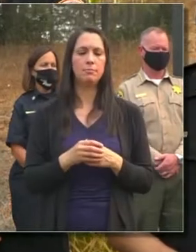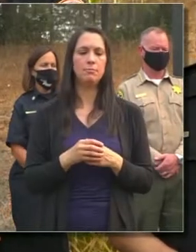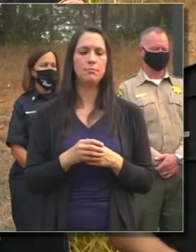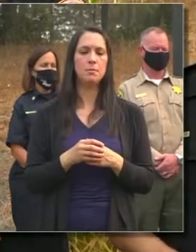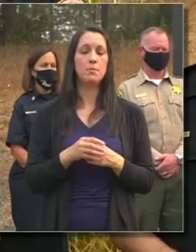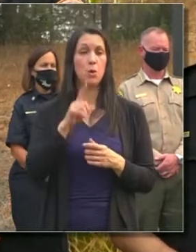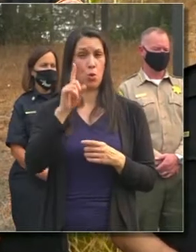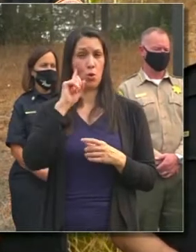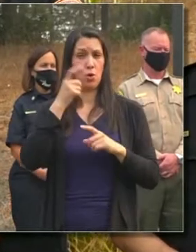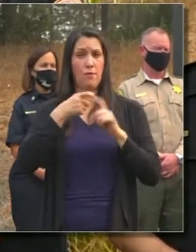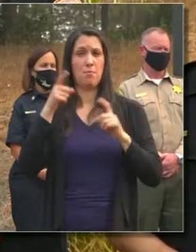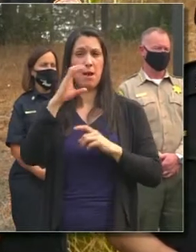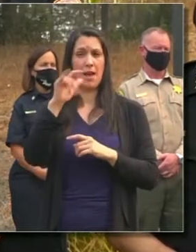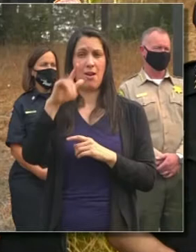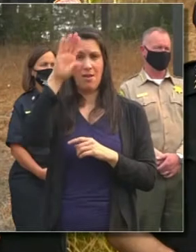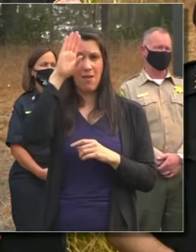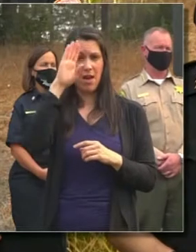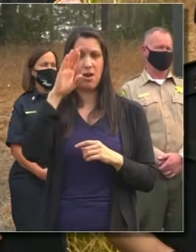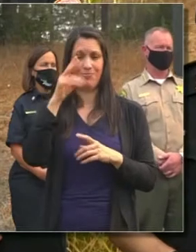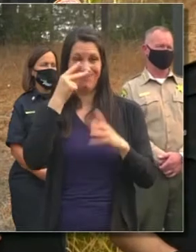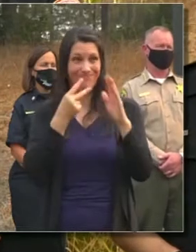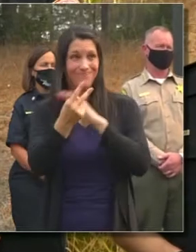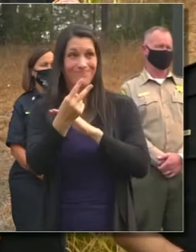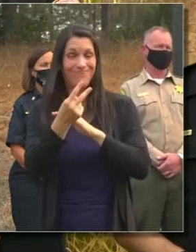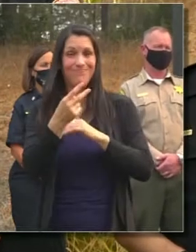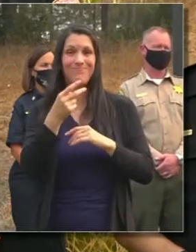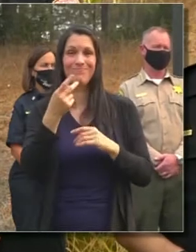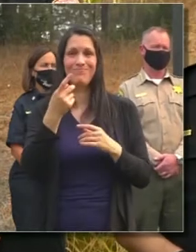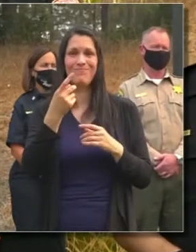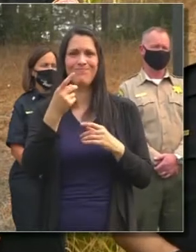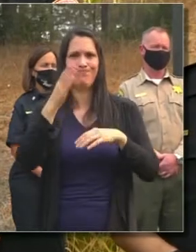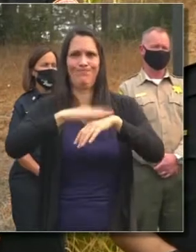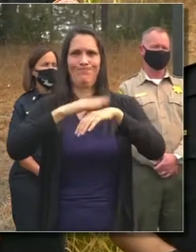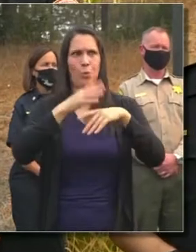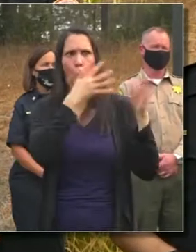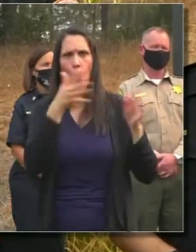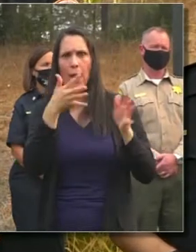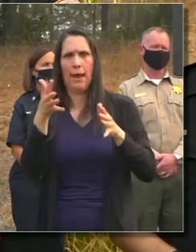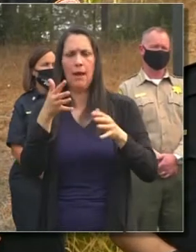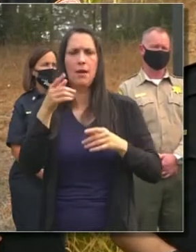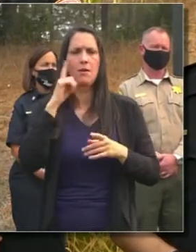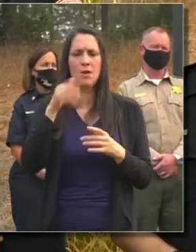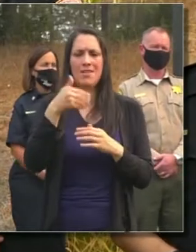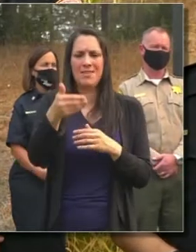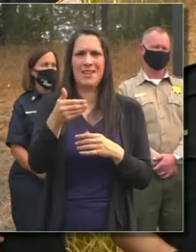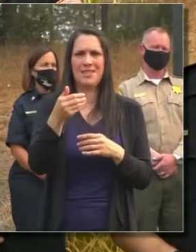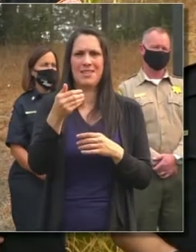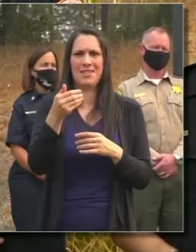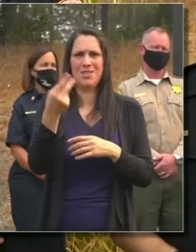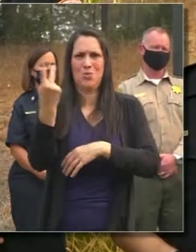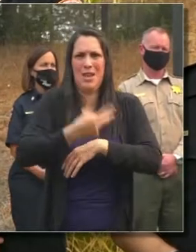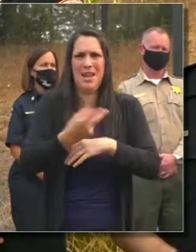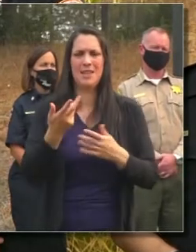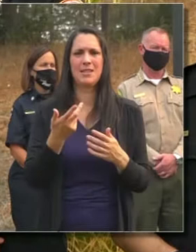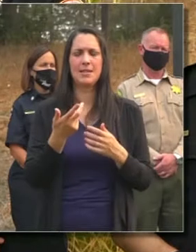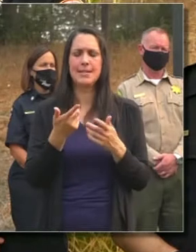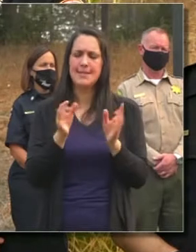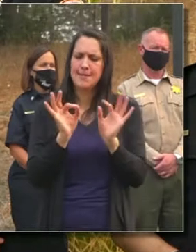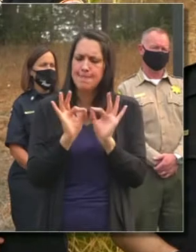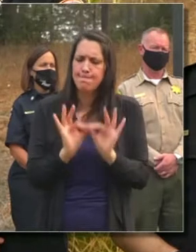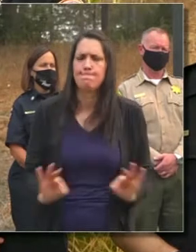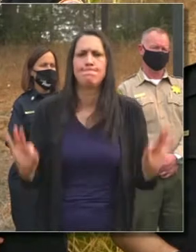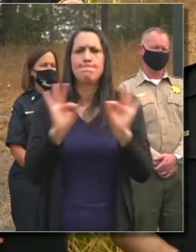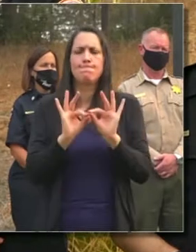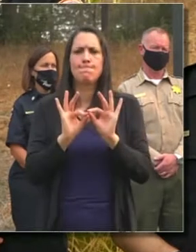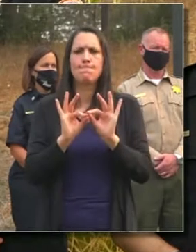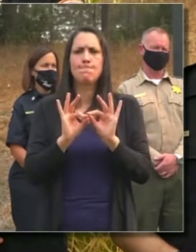nuestros compañeros de calfire que estaremos en una área de advertencia roja por los próximos dos días lo cual significa que es muy importante